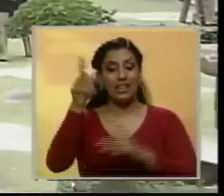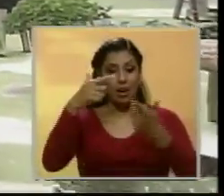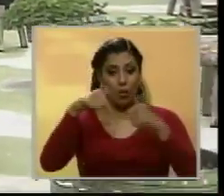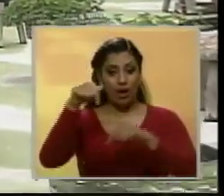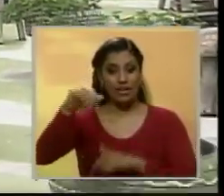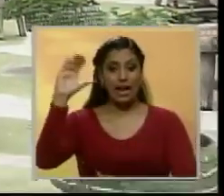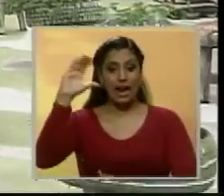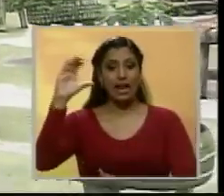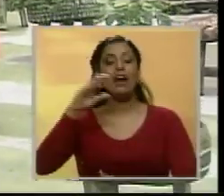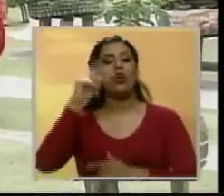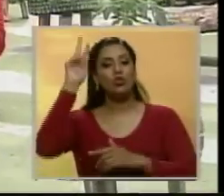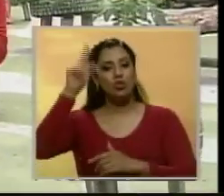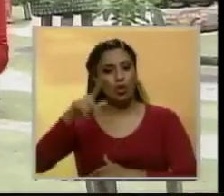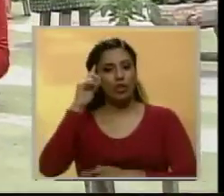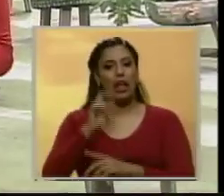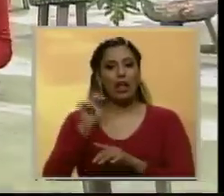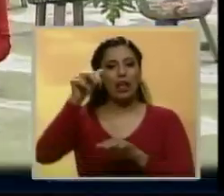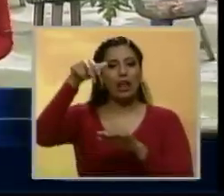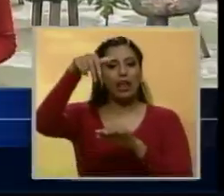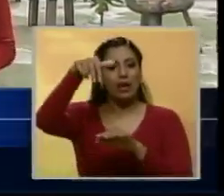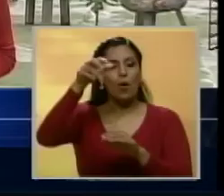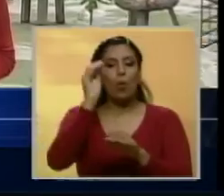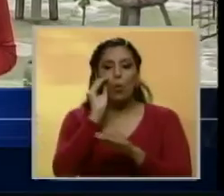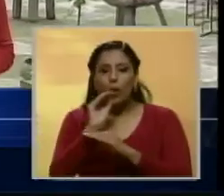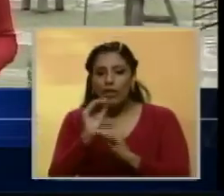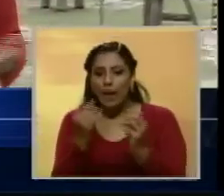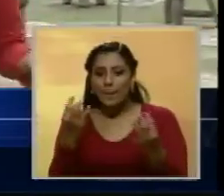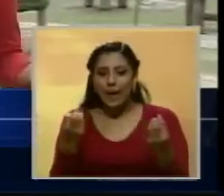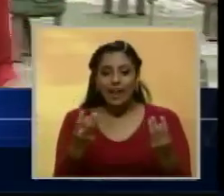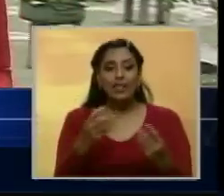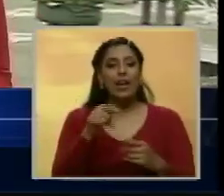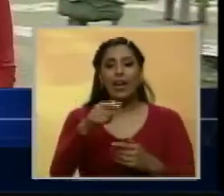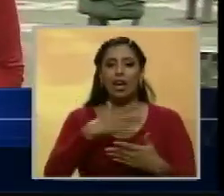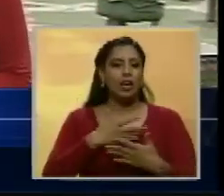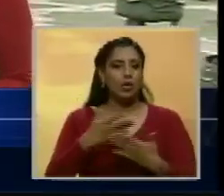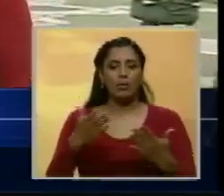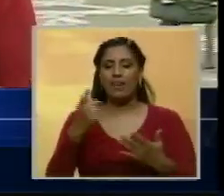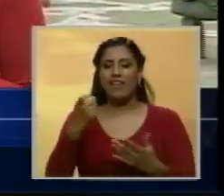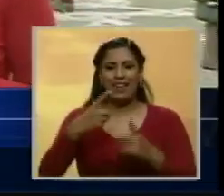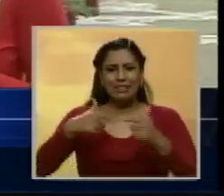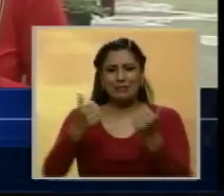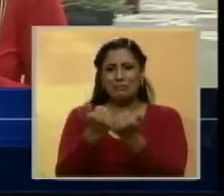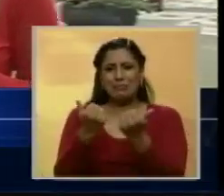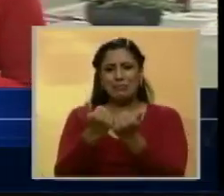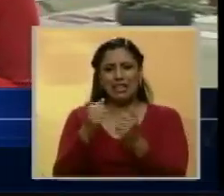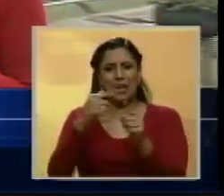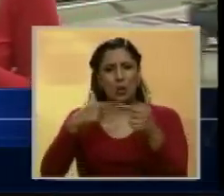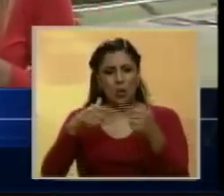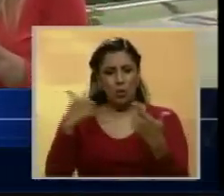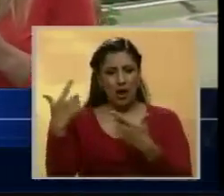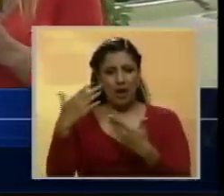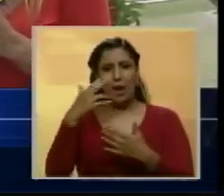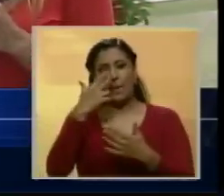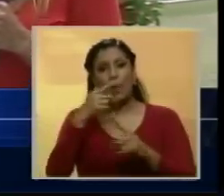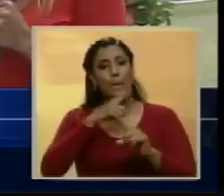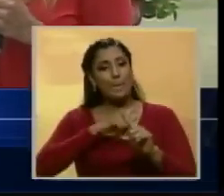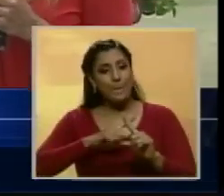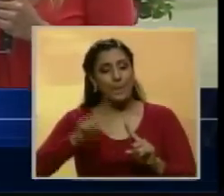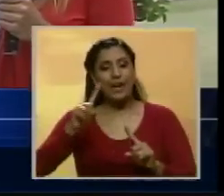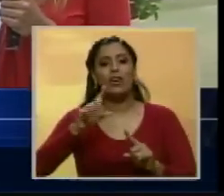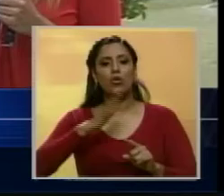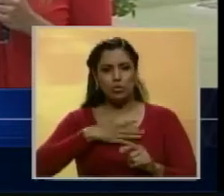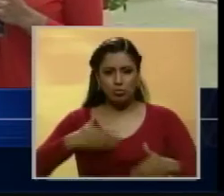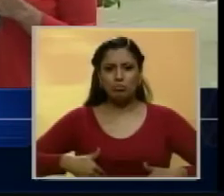en Caracas, diariamente suben a esta platabanda a cuidar su siembra. Ellos no disponen de suficiente espacio en esta zona popular, sin embargo, esto